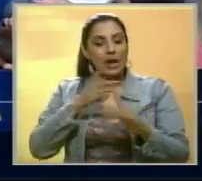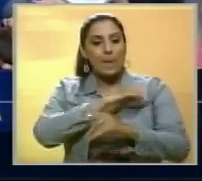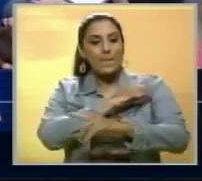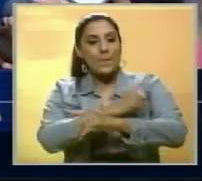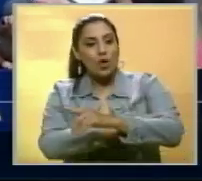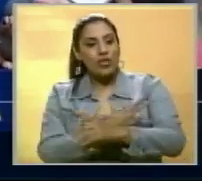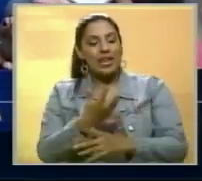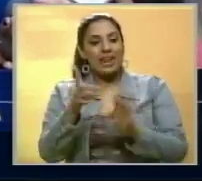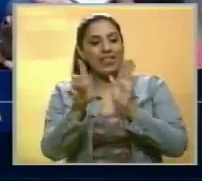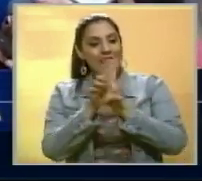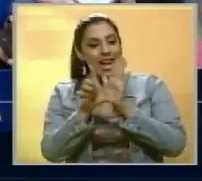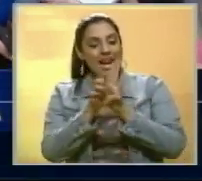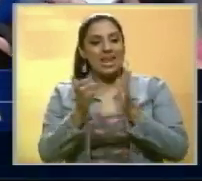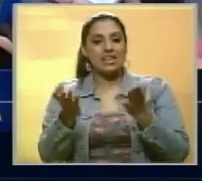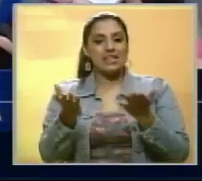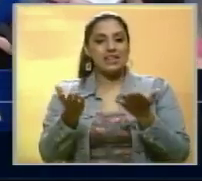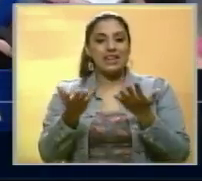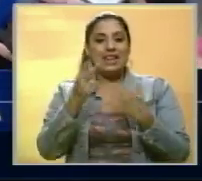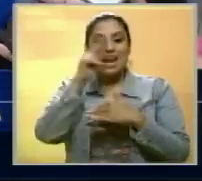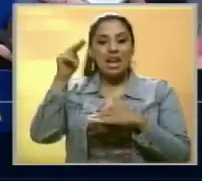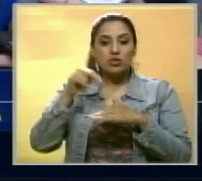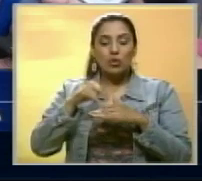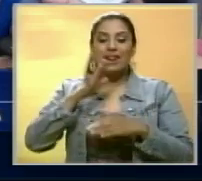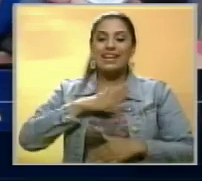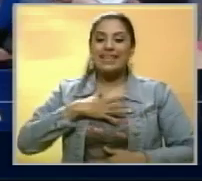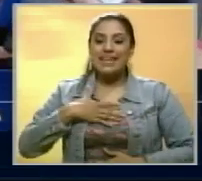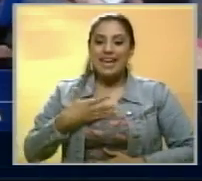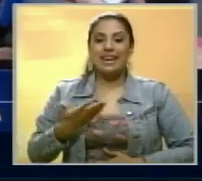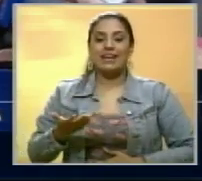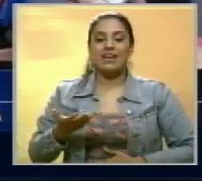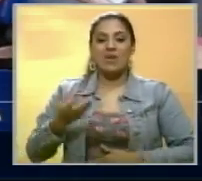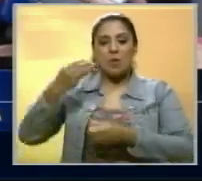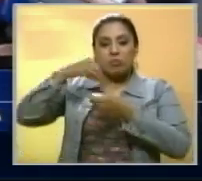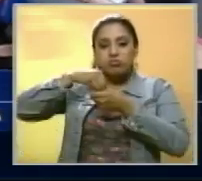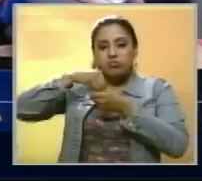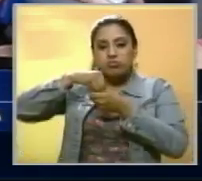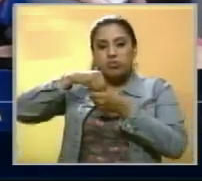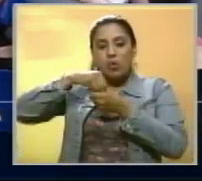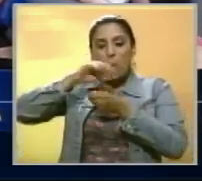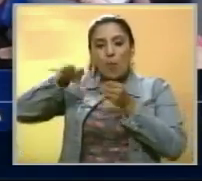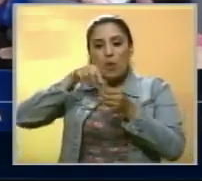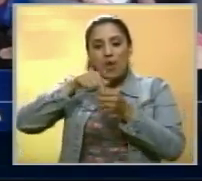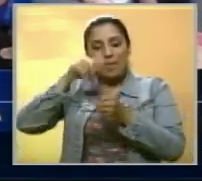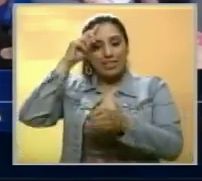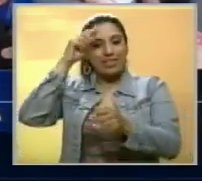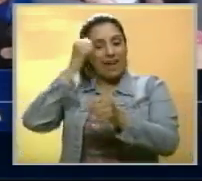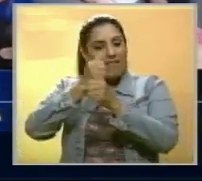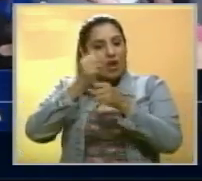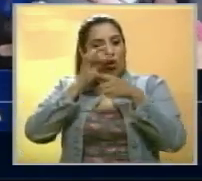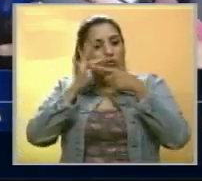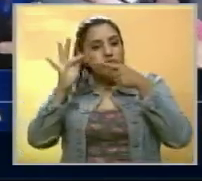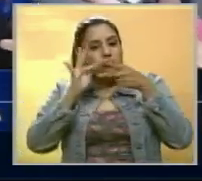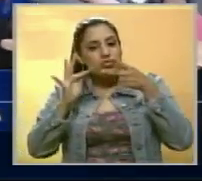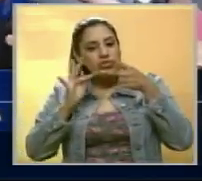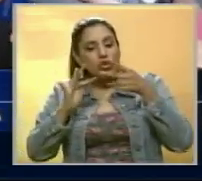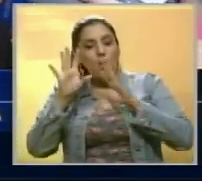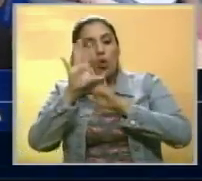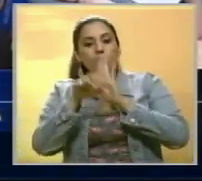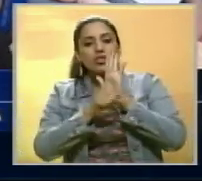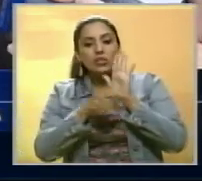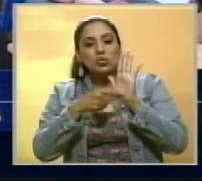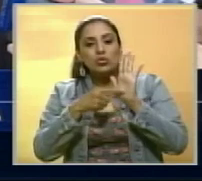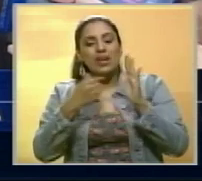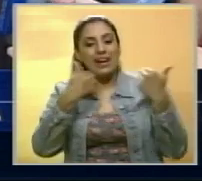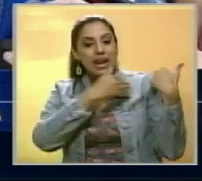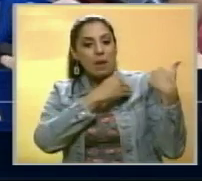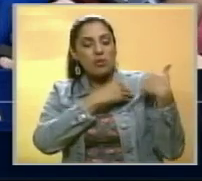poder legislativo nacional de querer inmiscuirse en las funciones constitucionales que